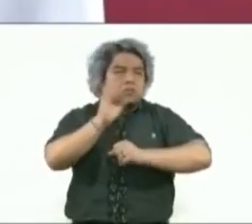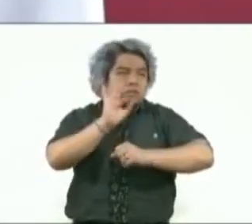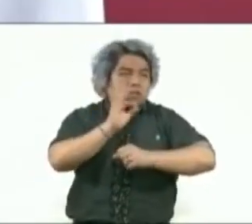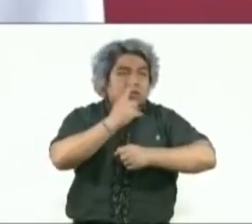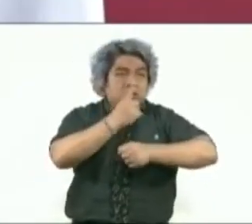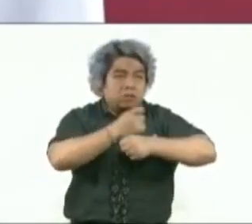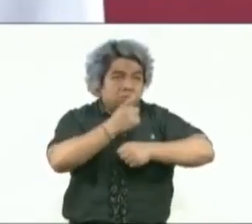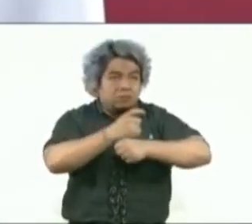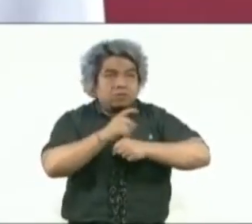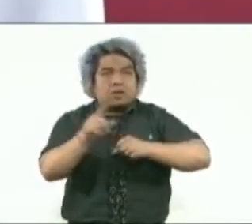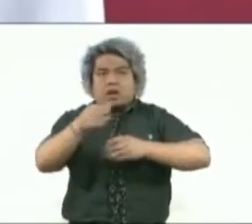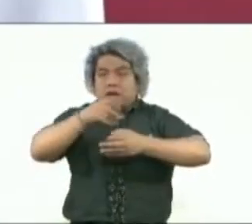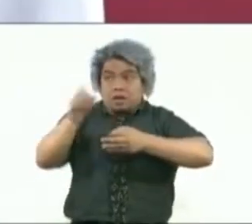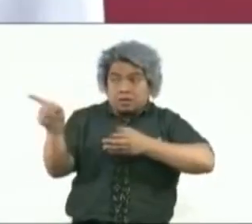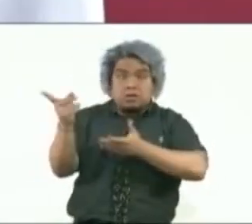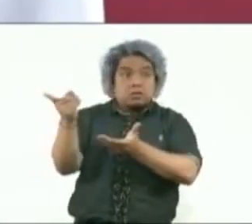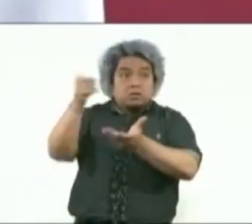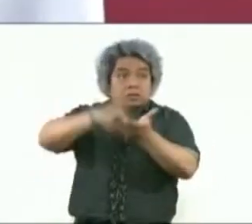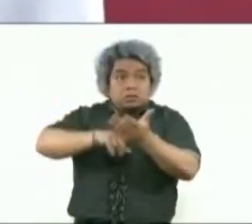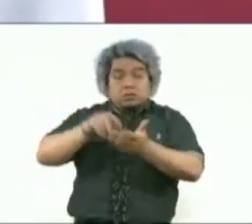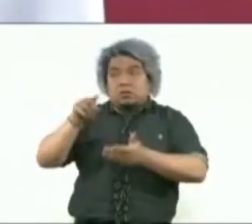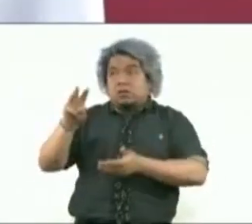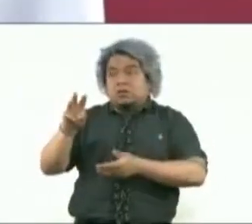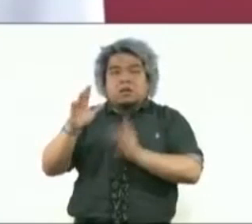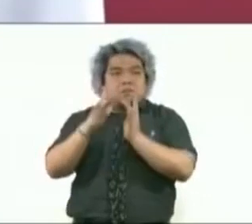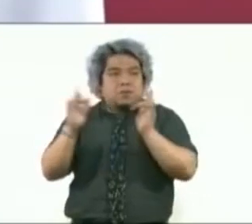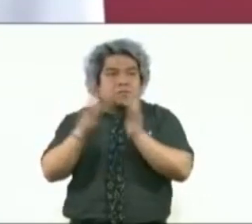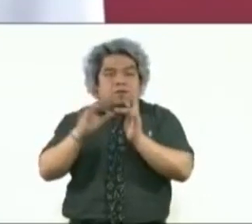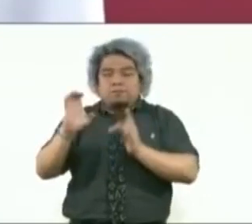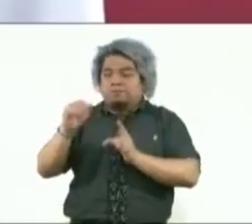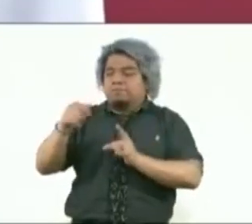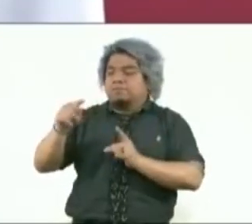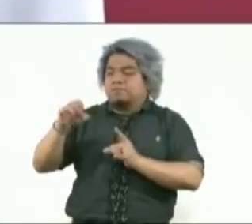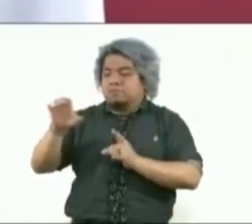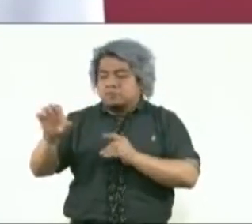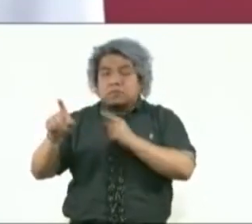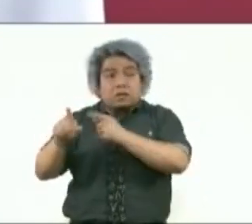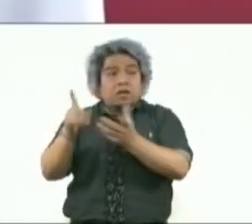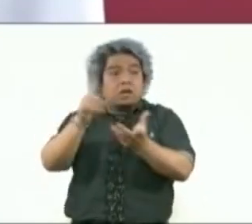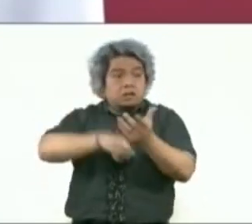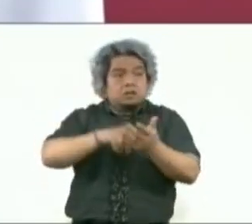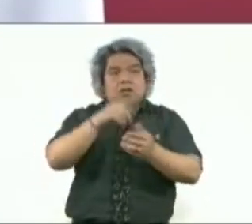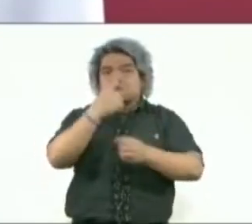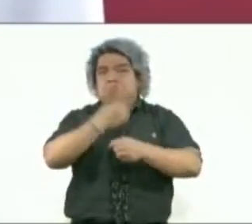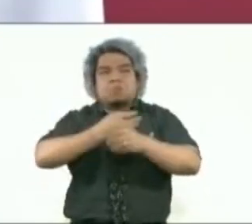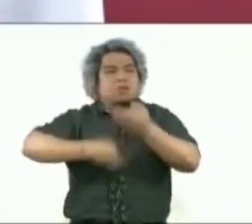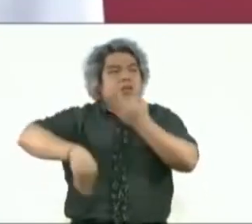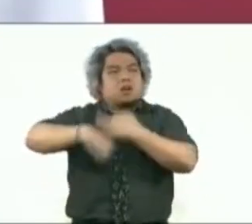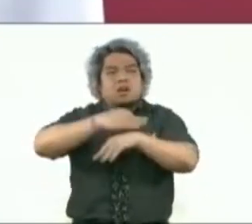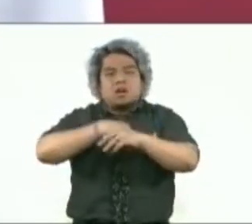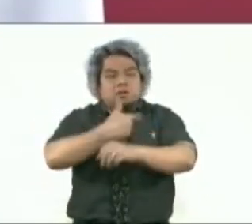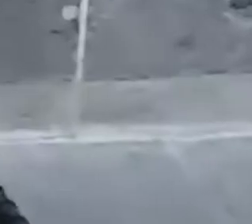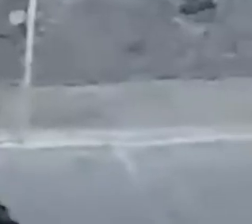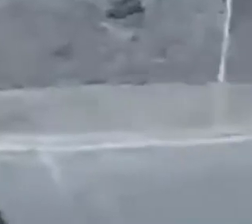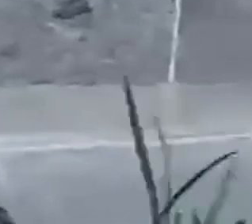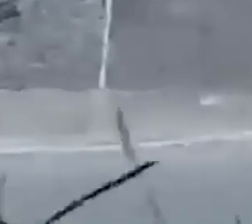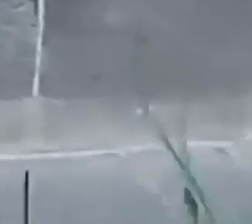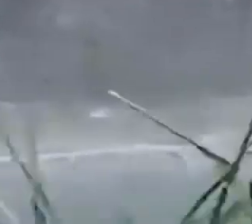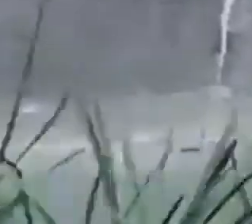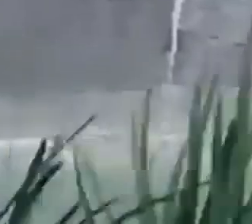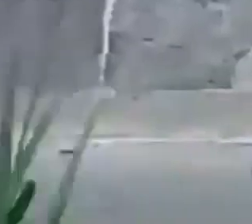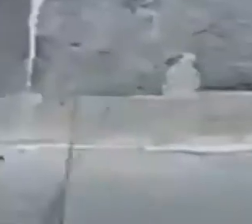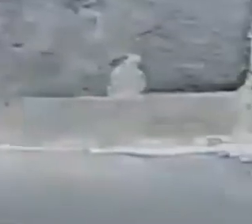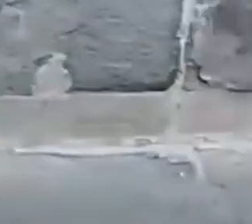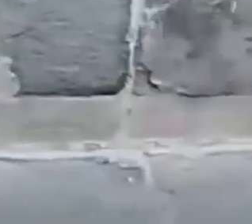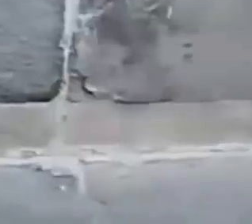La jefa de gobierno de la Ciudad de México, Claudia Sheinbaum, pidió a los repartidores de aplicaciones de comida que denuncien en